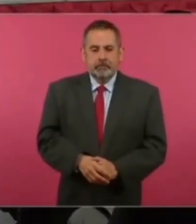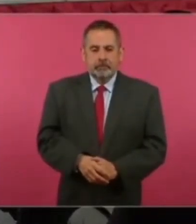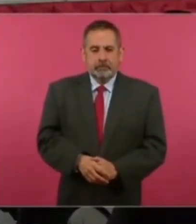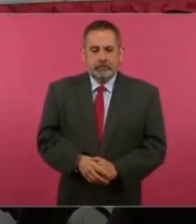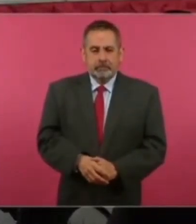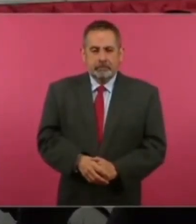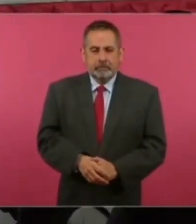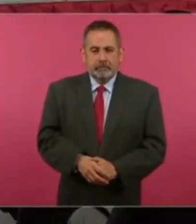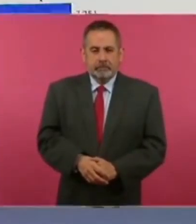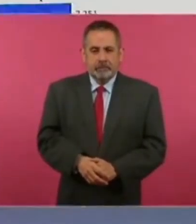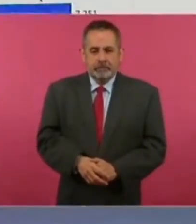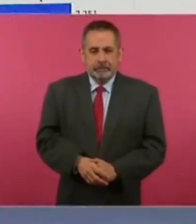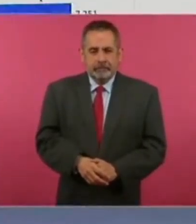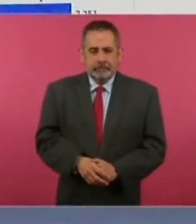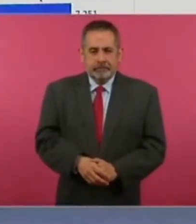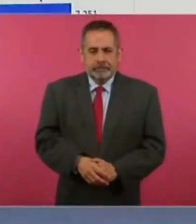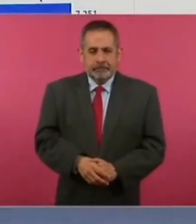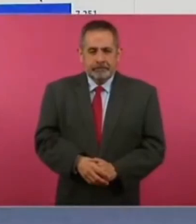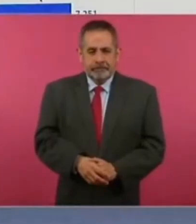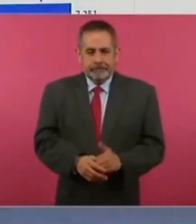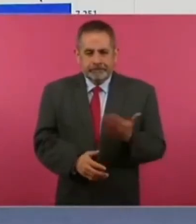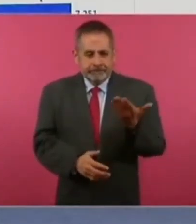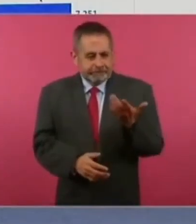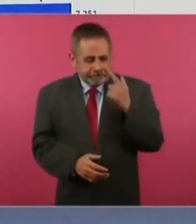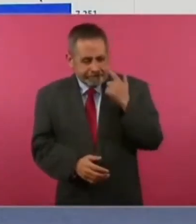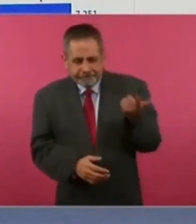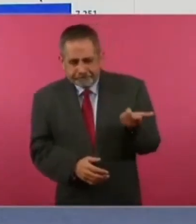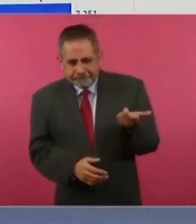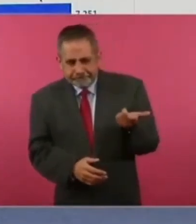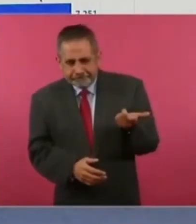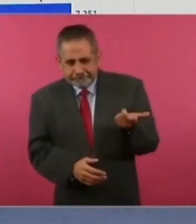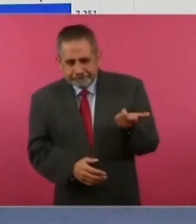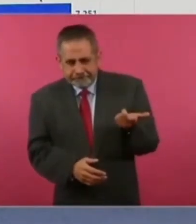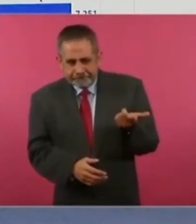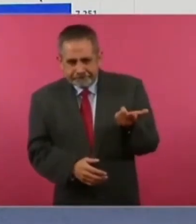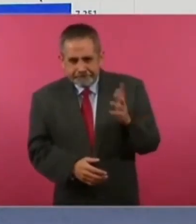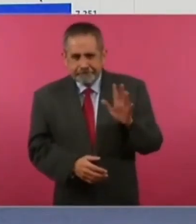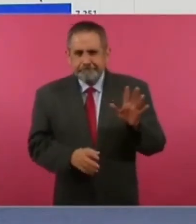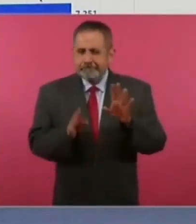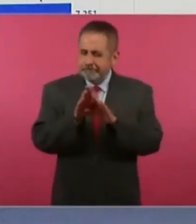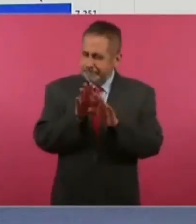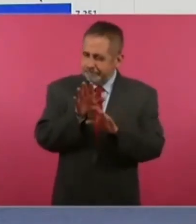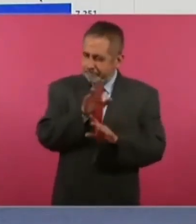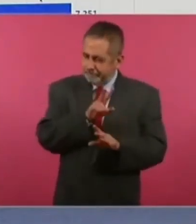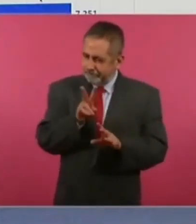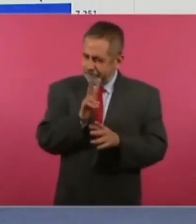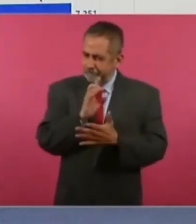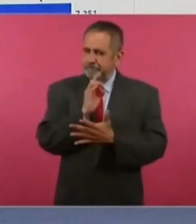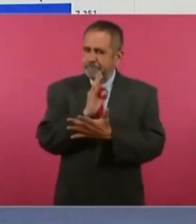Y libros de texto. Esto hay que interpretarlo bien.